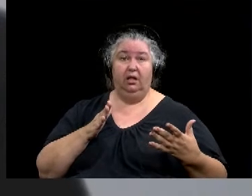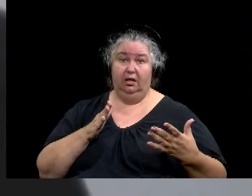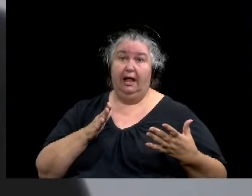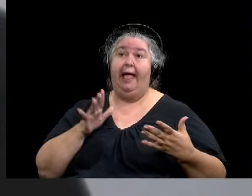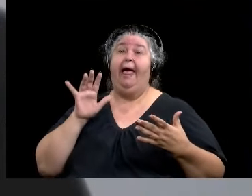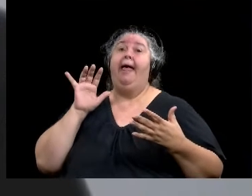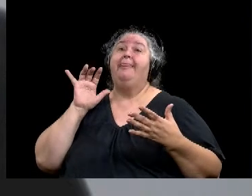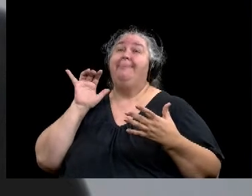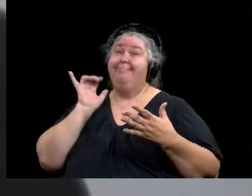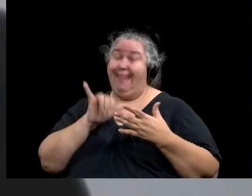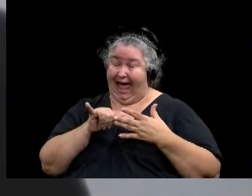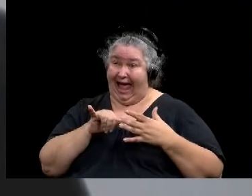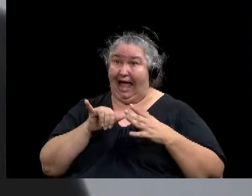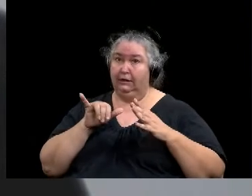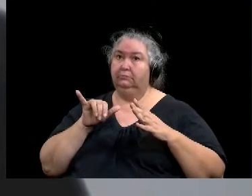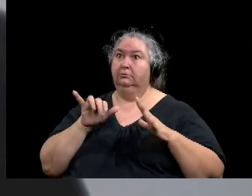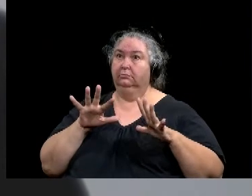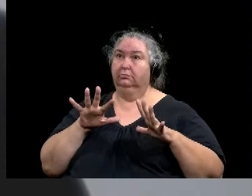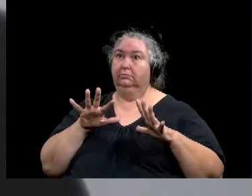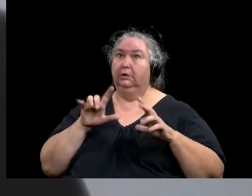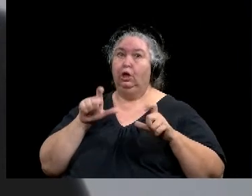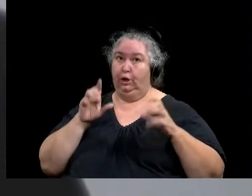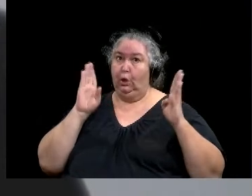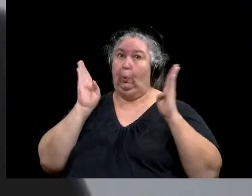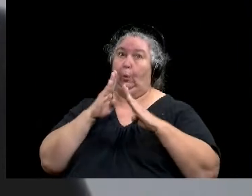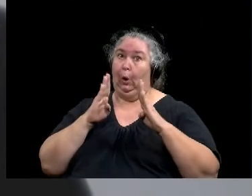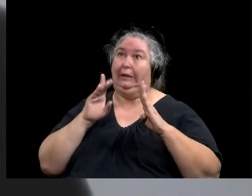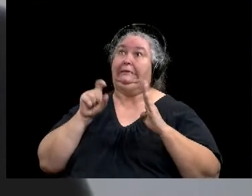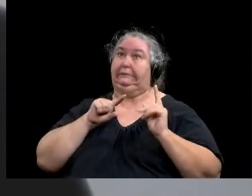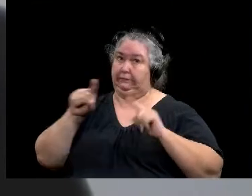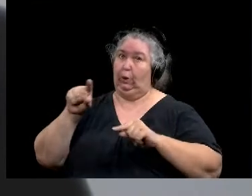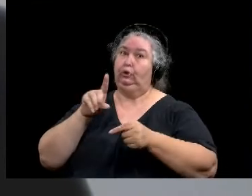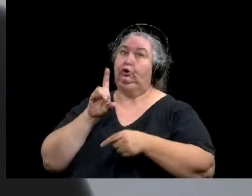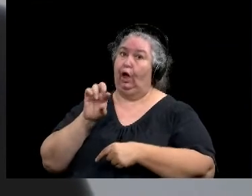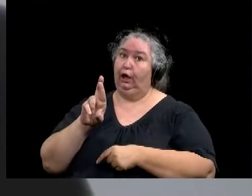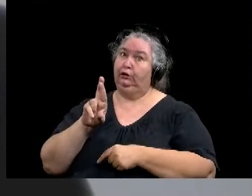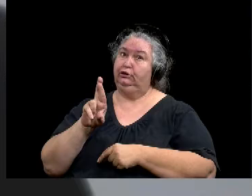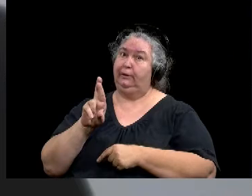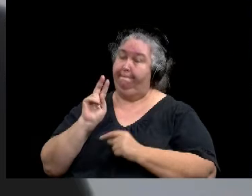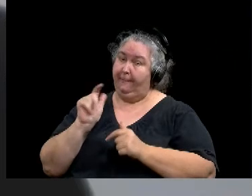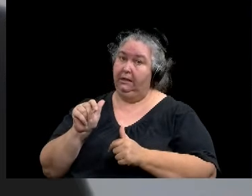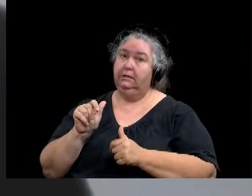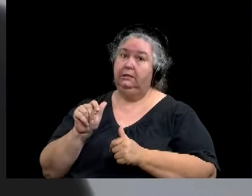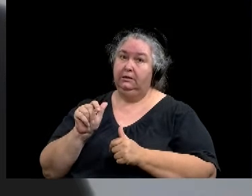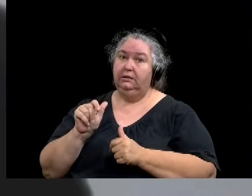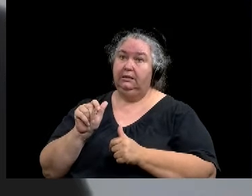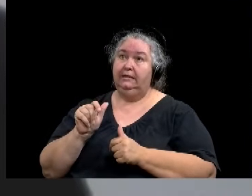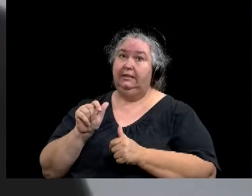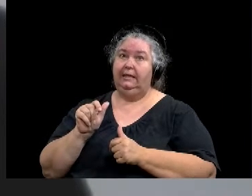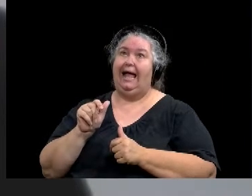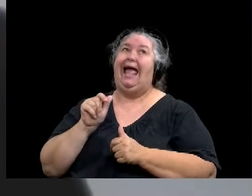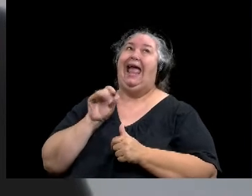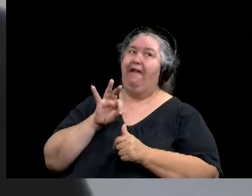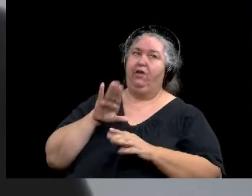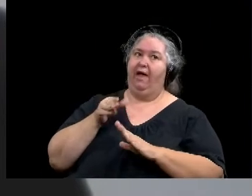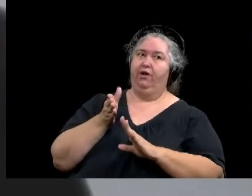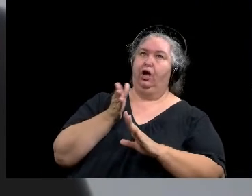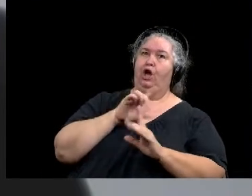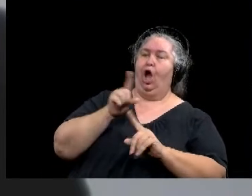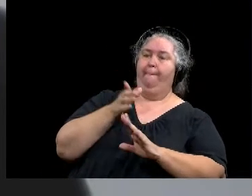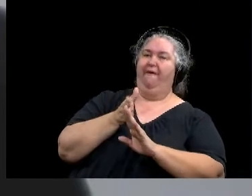pues donde pueden ser paran y no pueden respirar muy bien y está donde tienen que irse al hospital y si no han